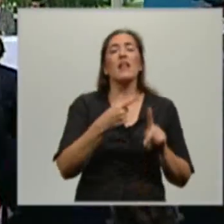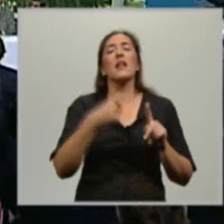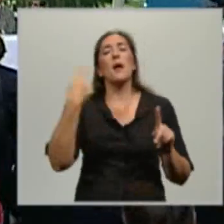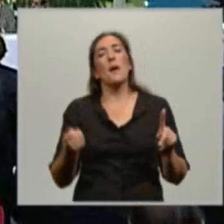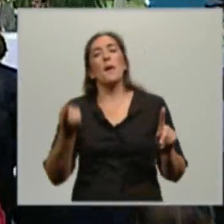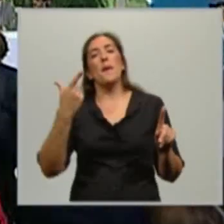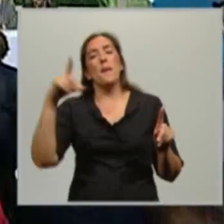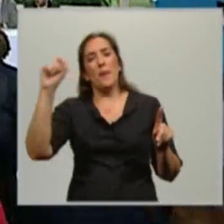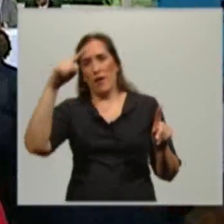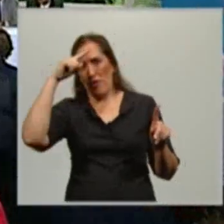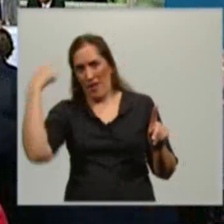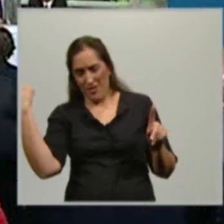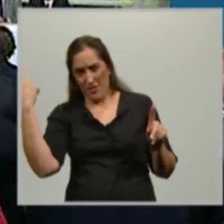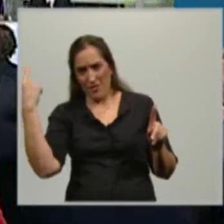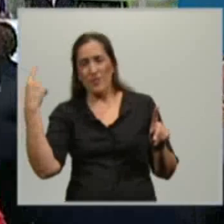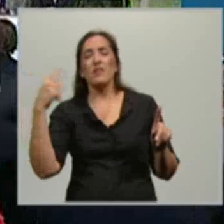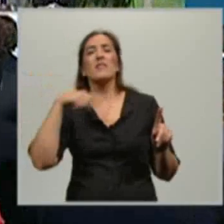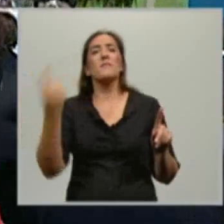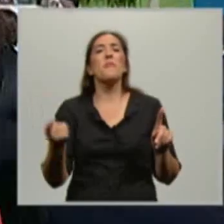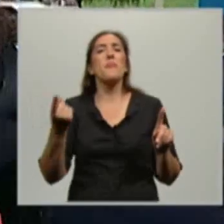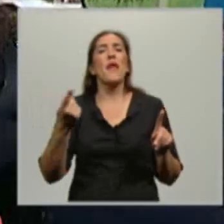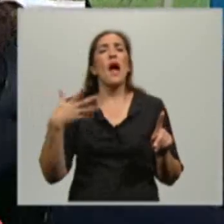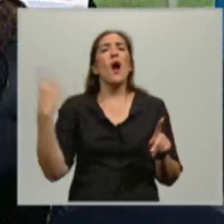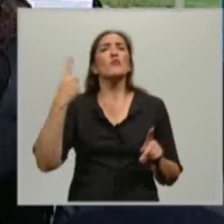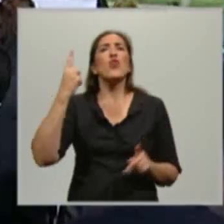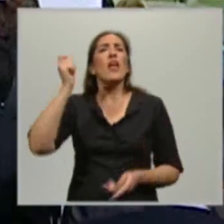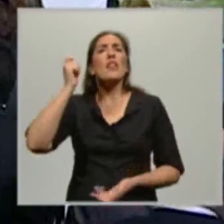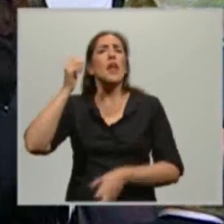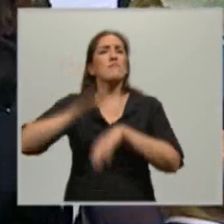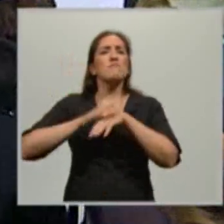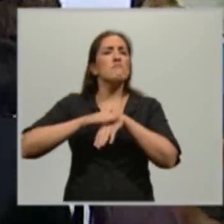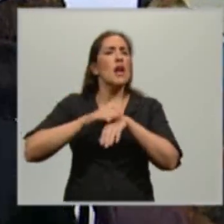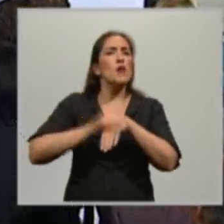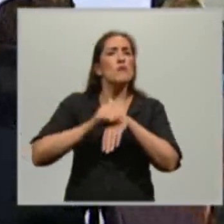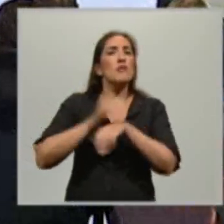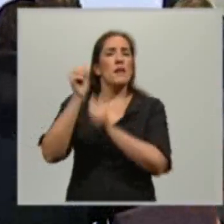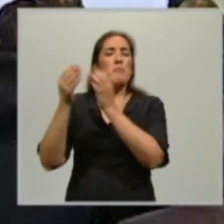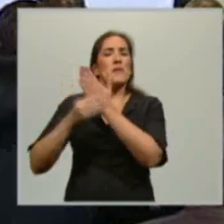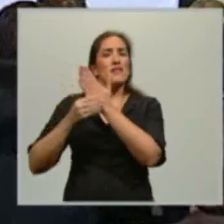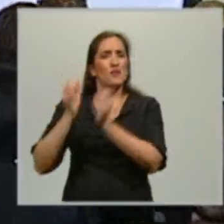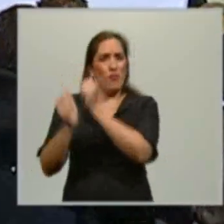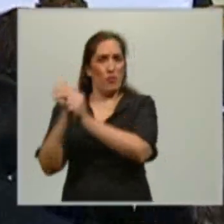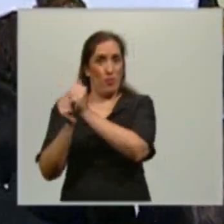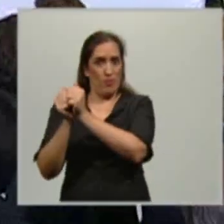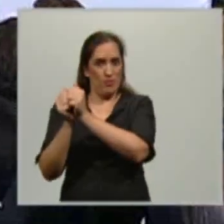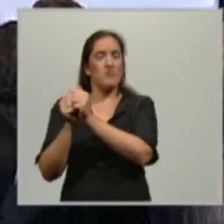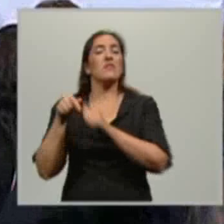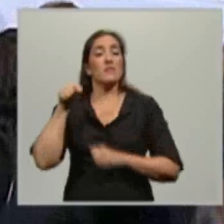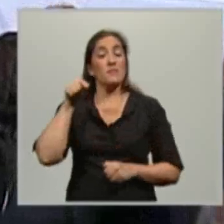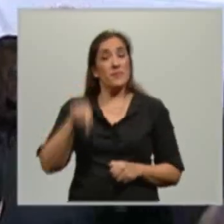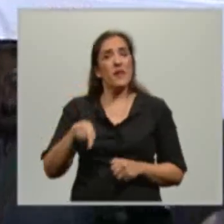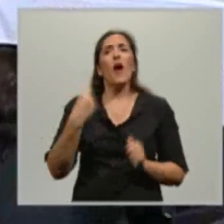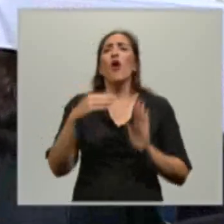fiduciaria es el BNA, el Banco Nación, la autoridad de aplicación, el Ministerio de Industria, y las condiciones